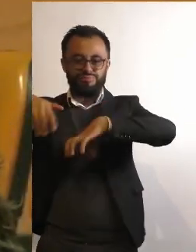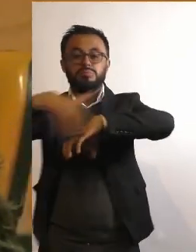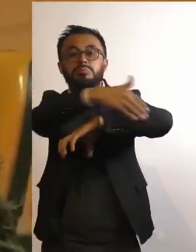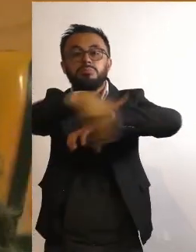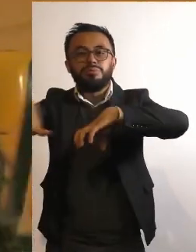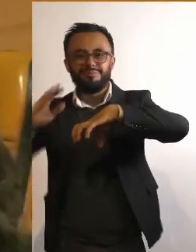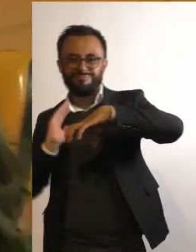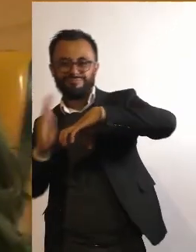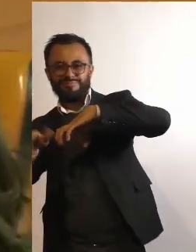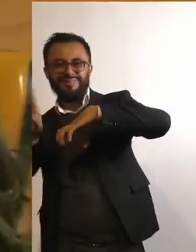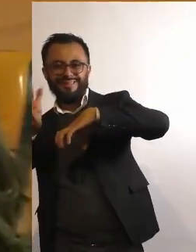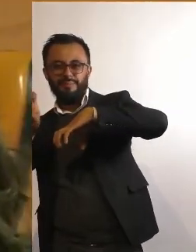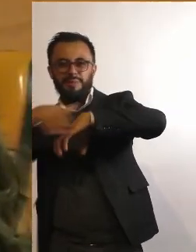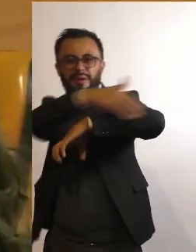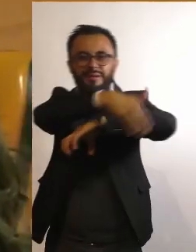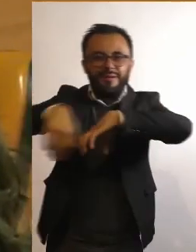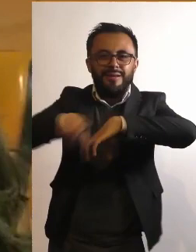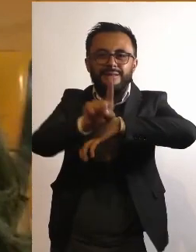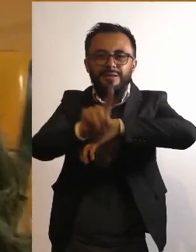proyecto